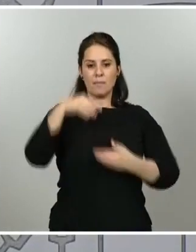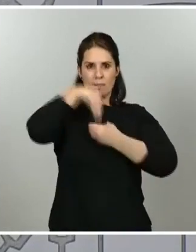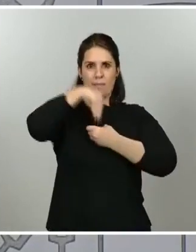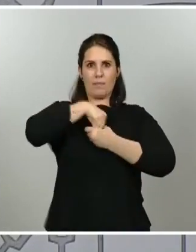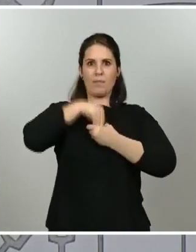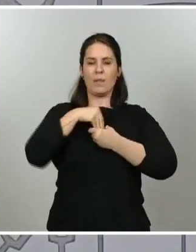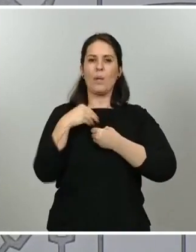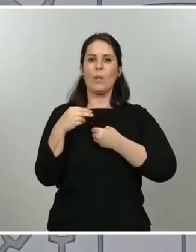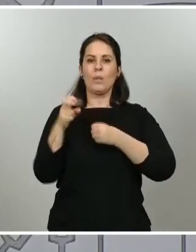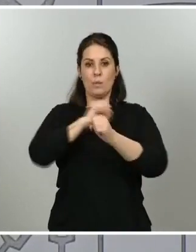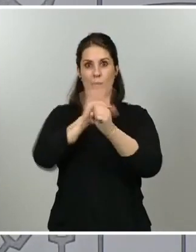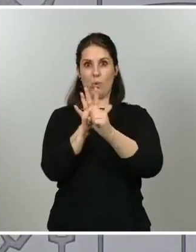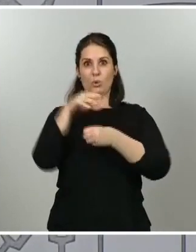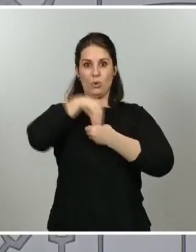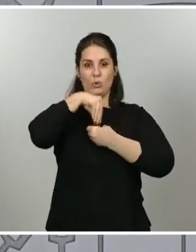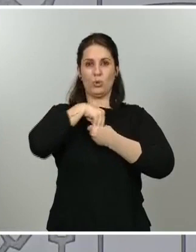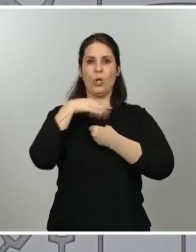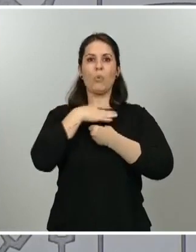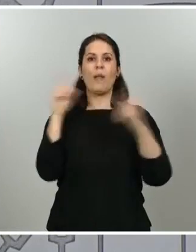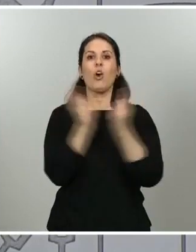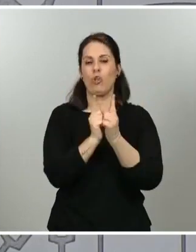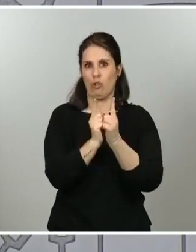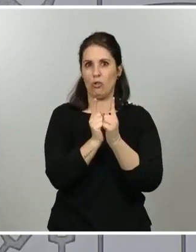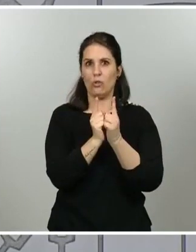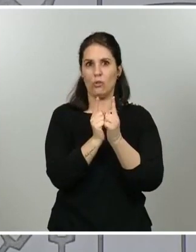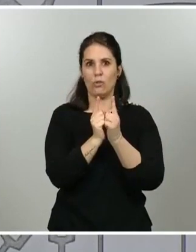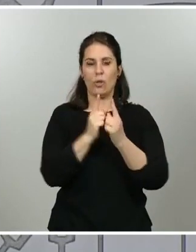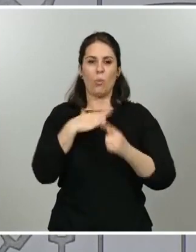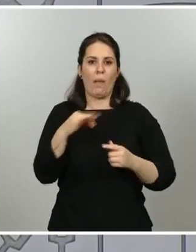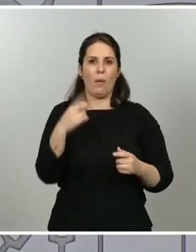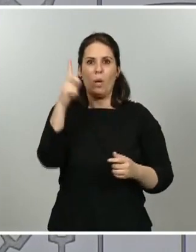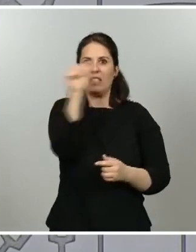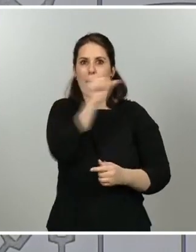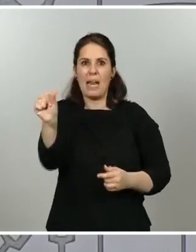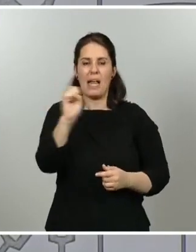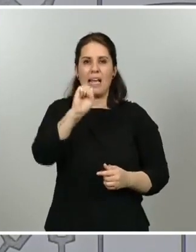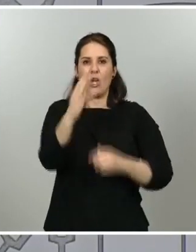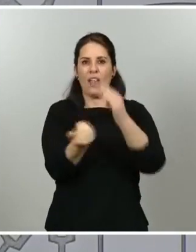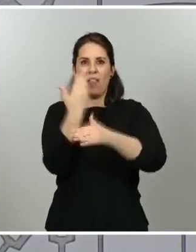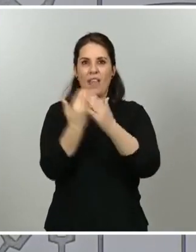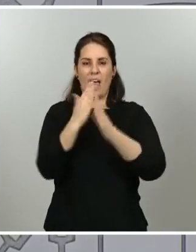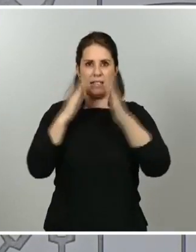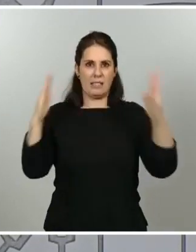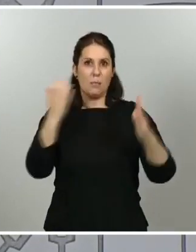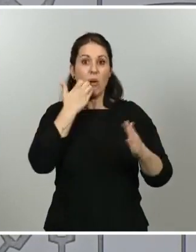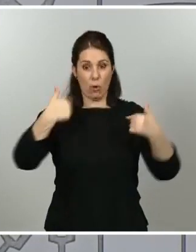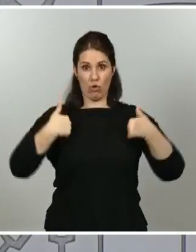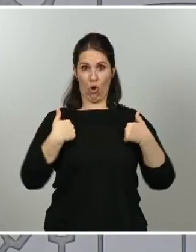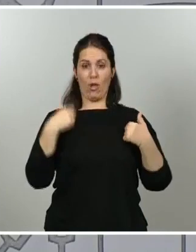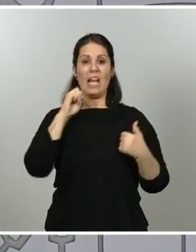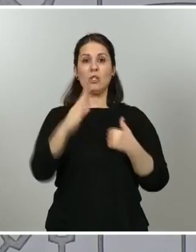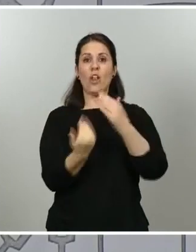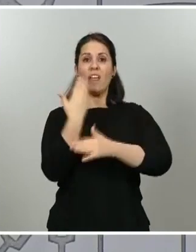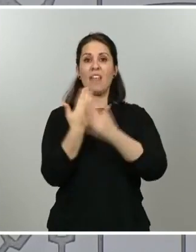ser en algunos casos relativamente breve, entre una semana y 14 días, en mi caso concreto a los 14 días yo era ya